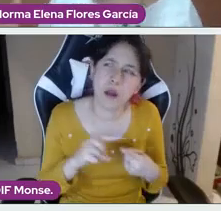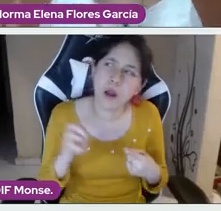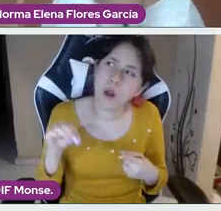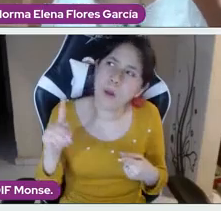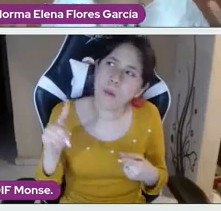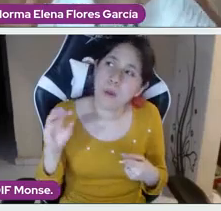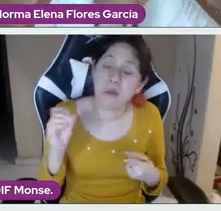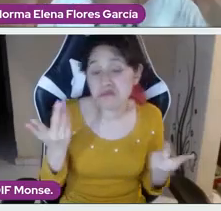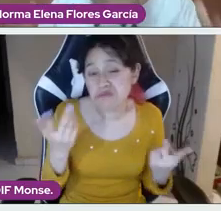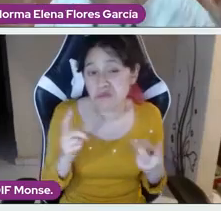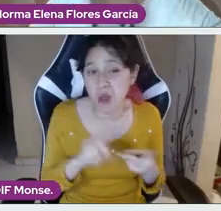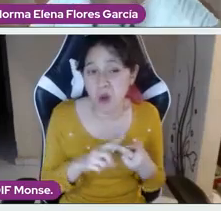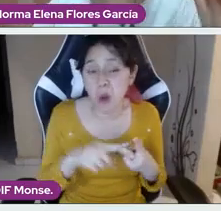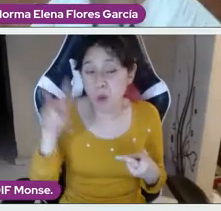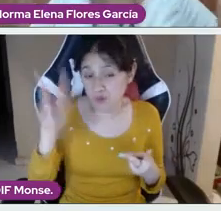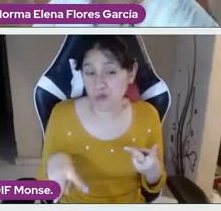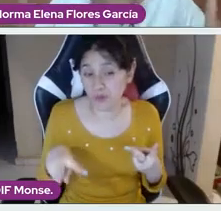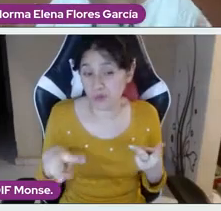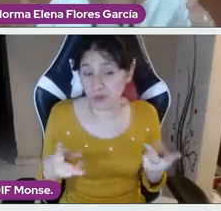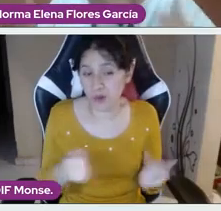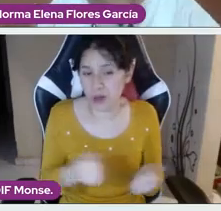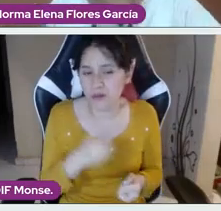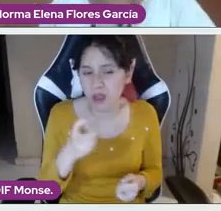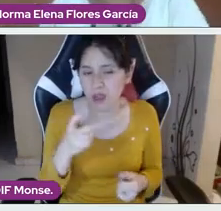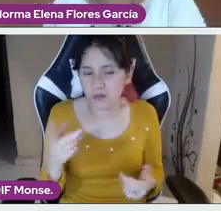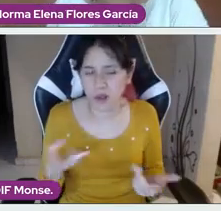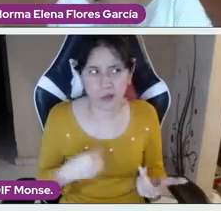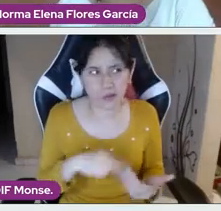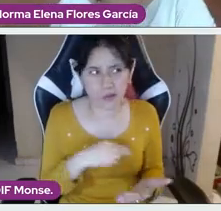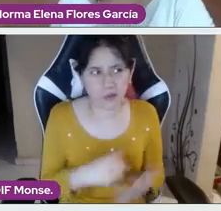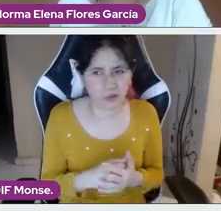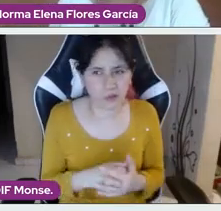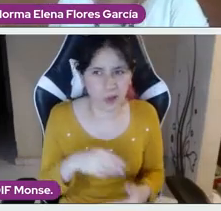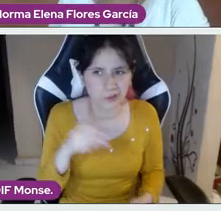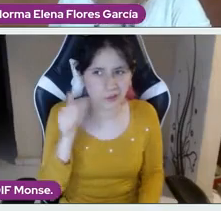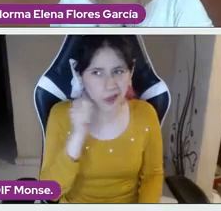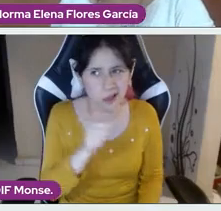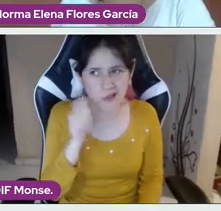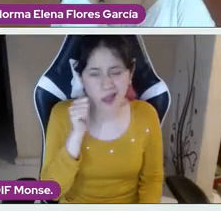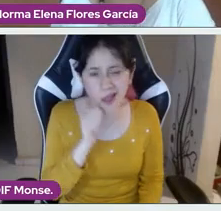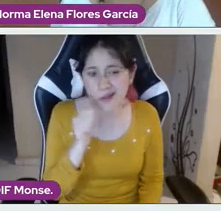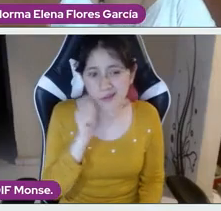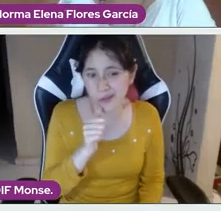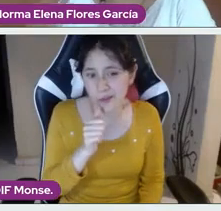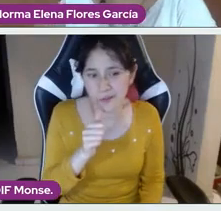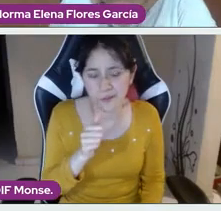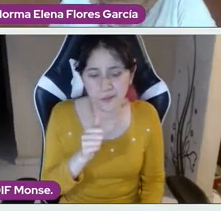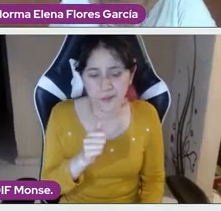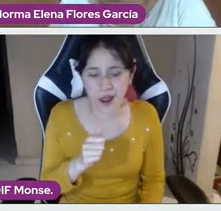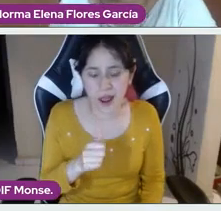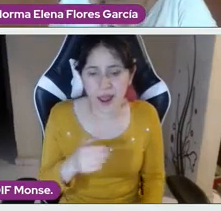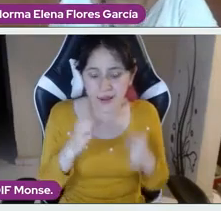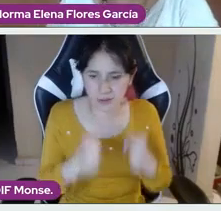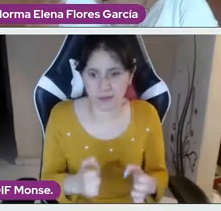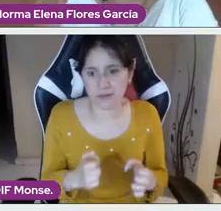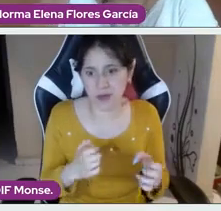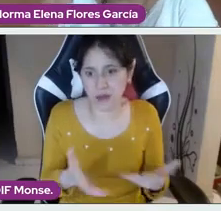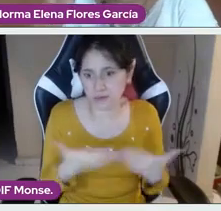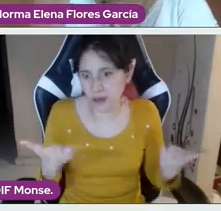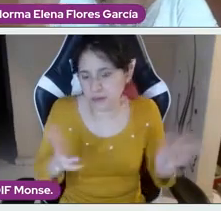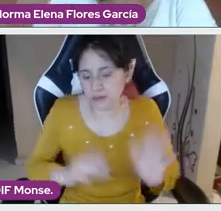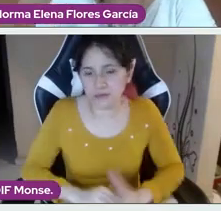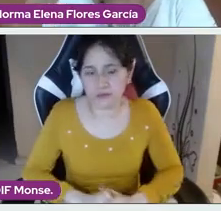esta cuestión que de verdad nos golpea y nos golpea todo el tiempo socialmente. Juego de roles.